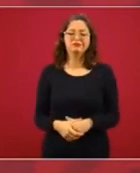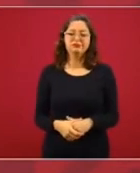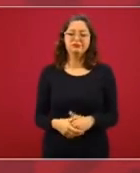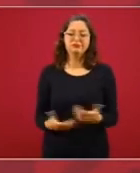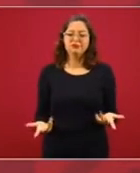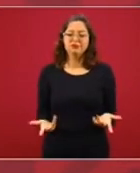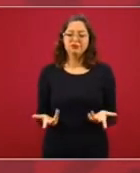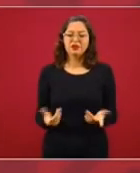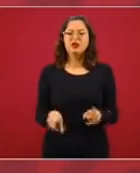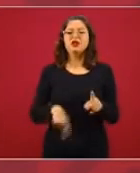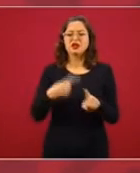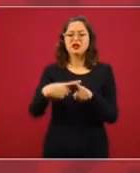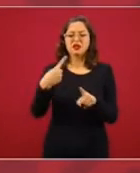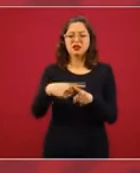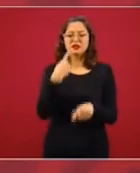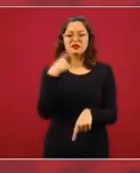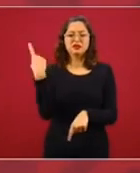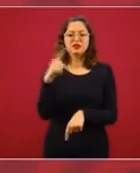son